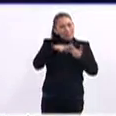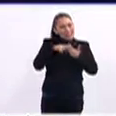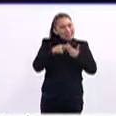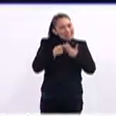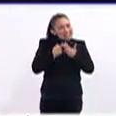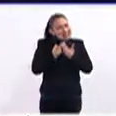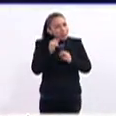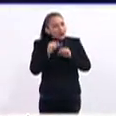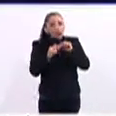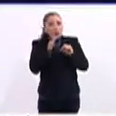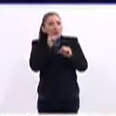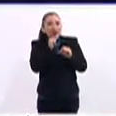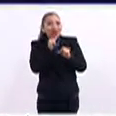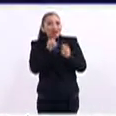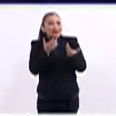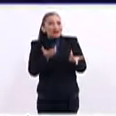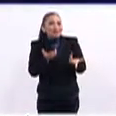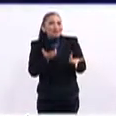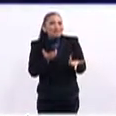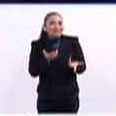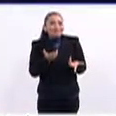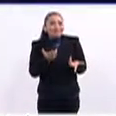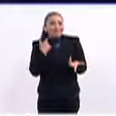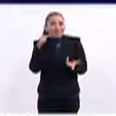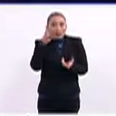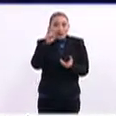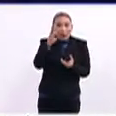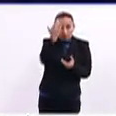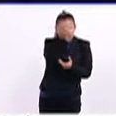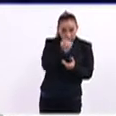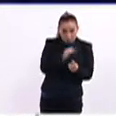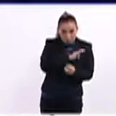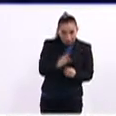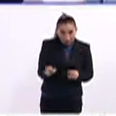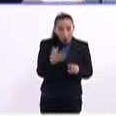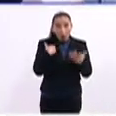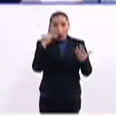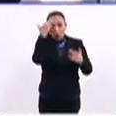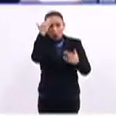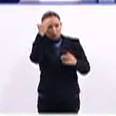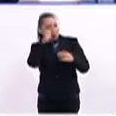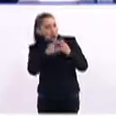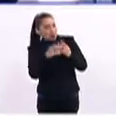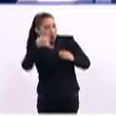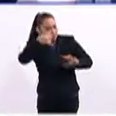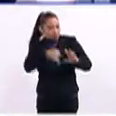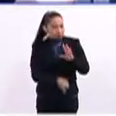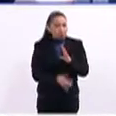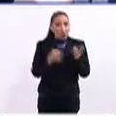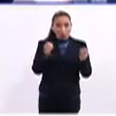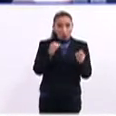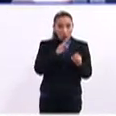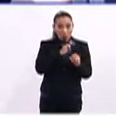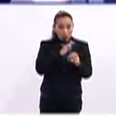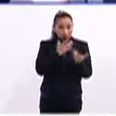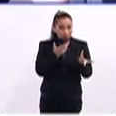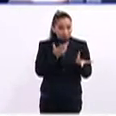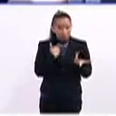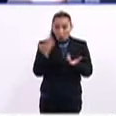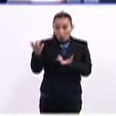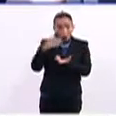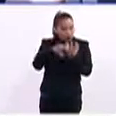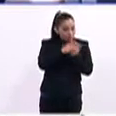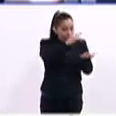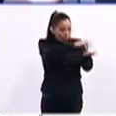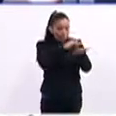empezando, pues no puedes, ni tienes todas las habilidades, ni tienes todos los conocimientos, ni tampoco eres capaz de tener los recursos